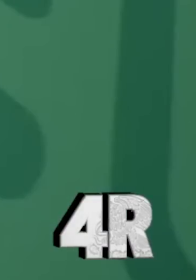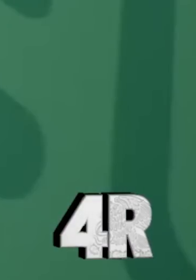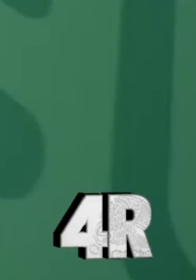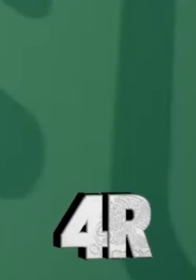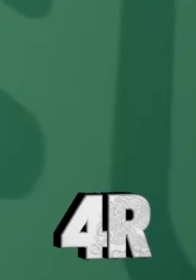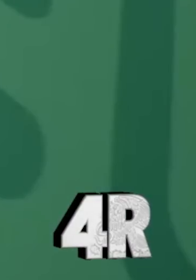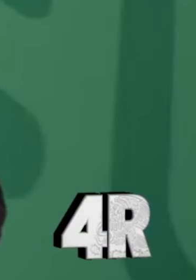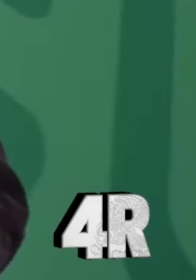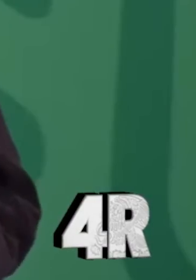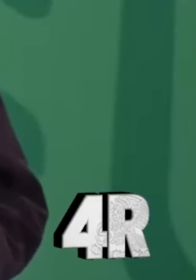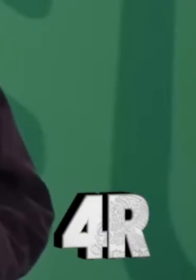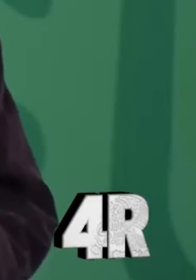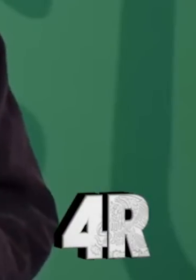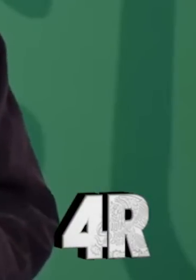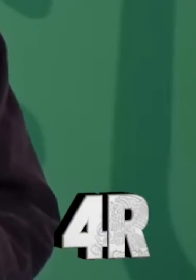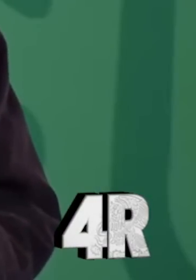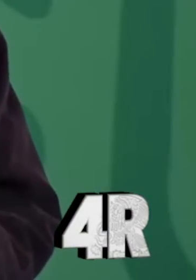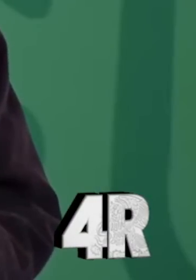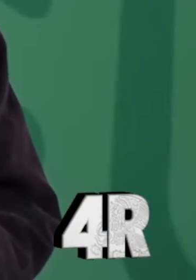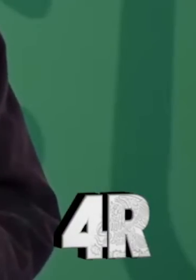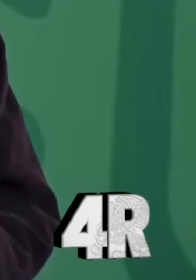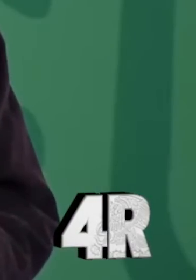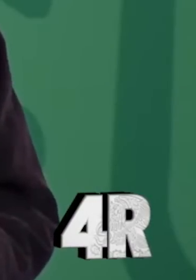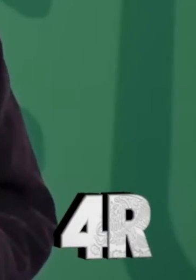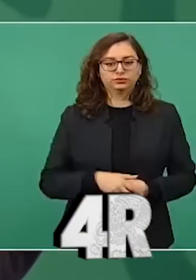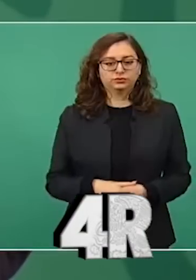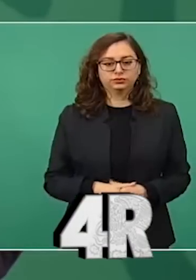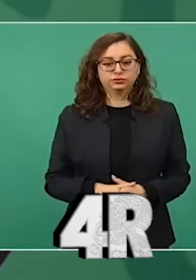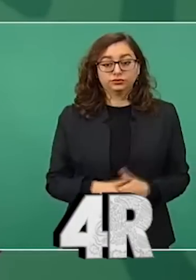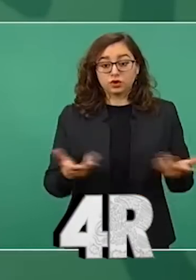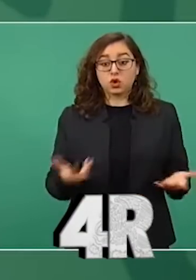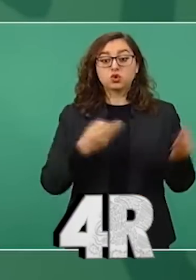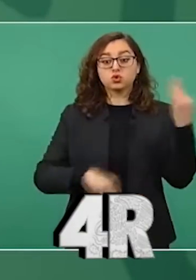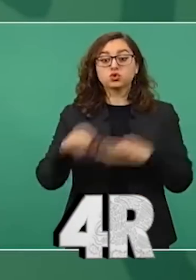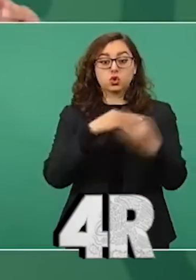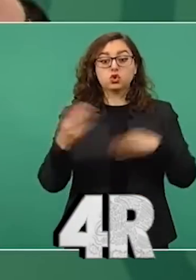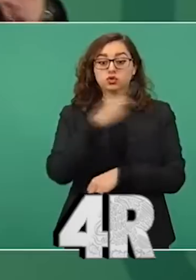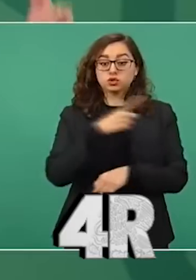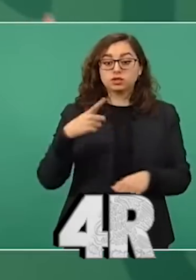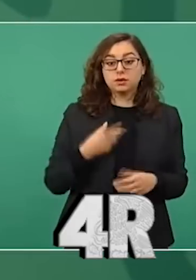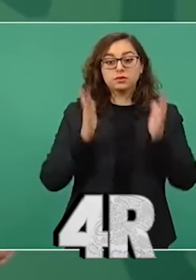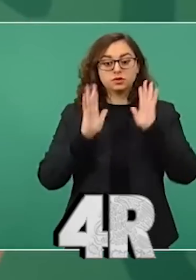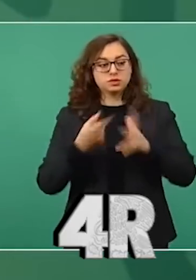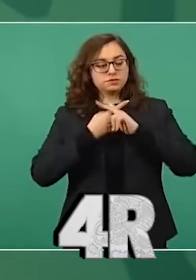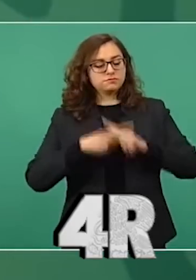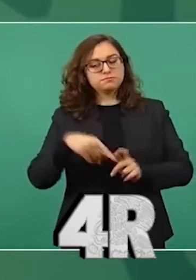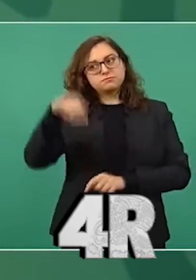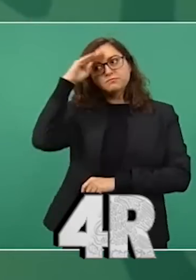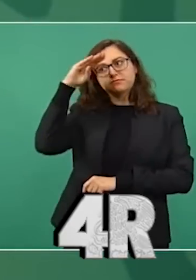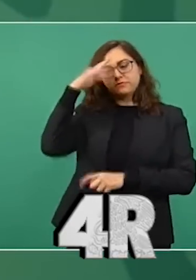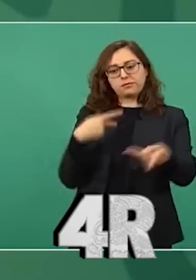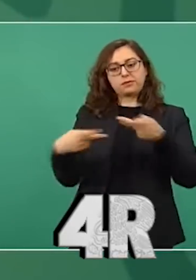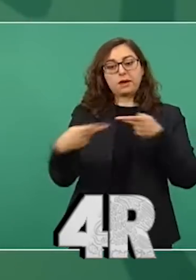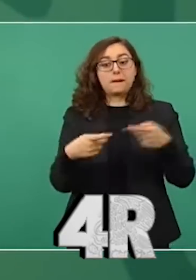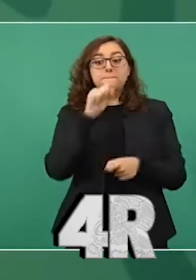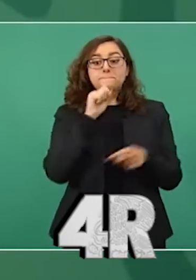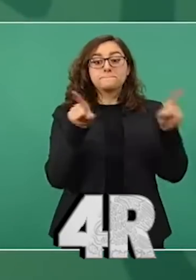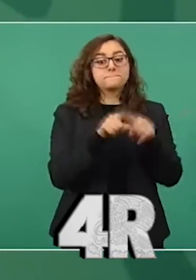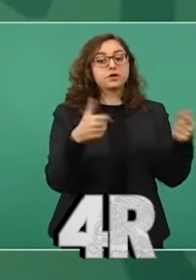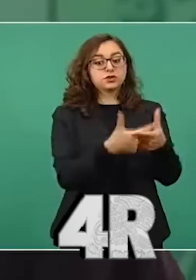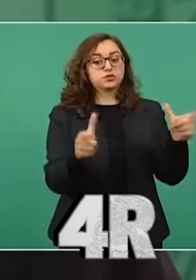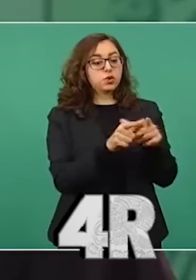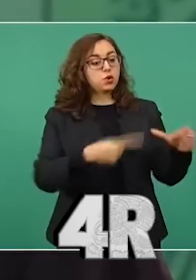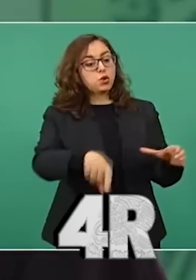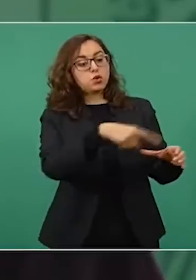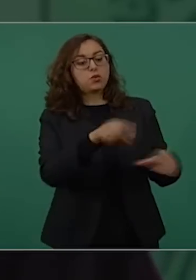mandó el presidente del Poder Judicial? Vamos a revisar la noticia y veamos qué sale de todo esto. ¡Vamos